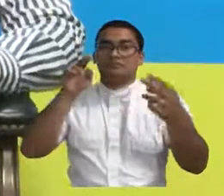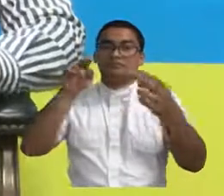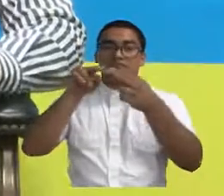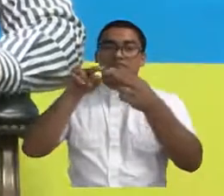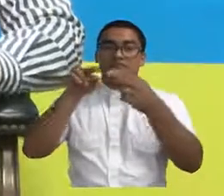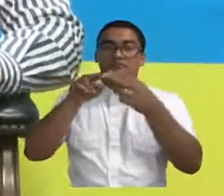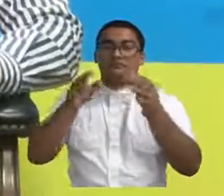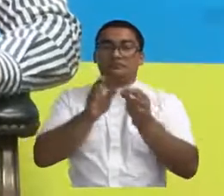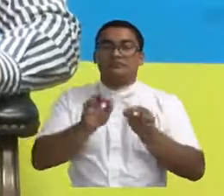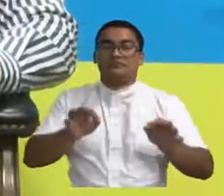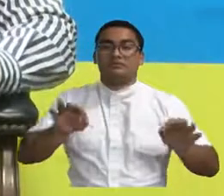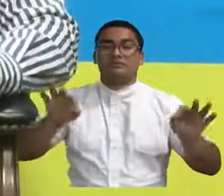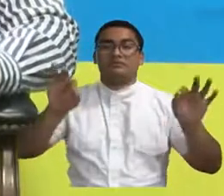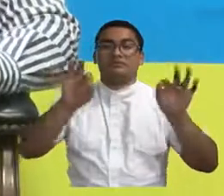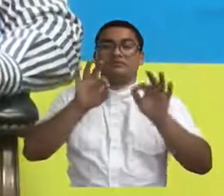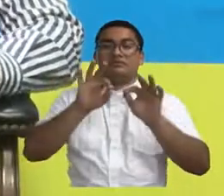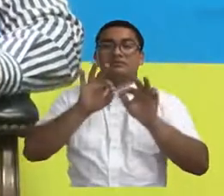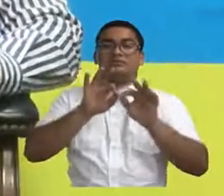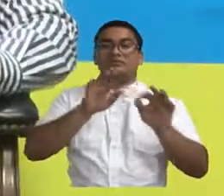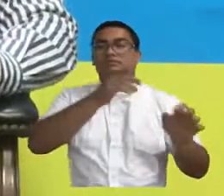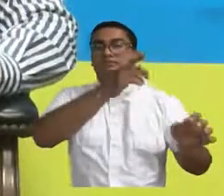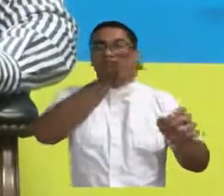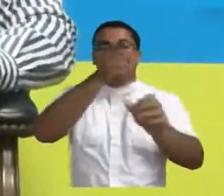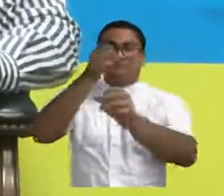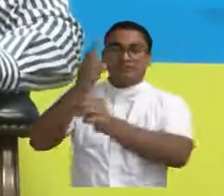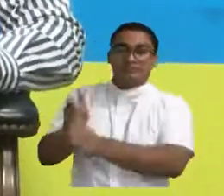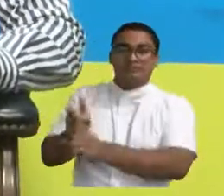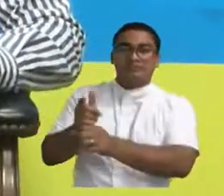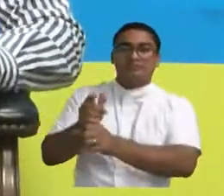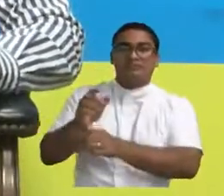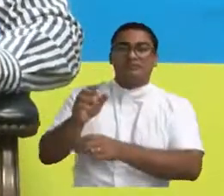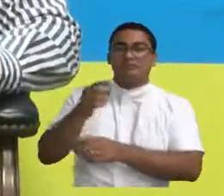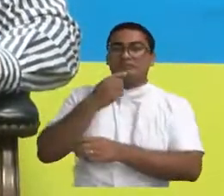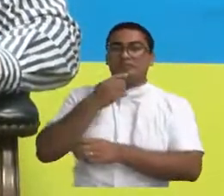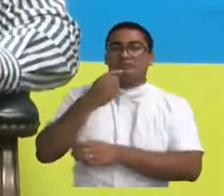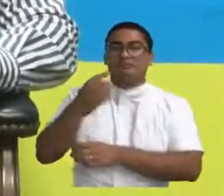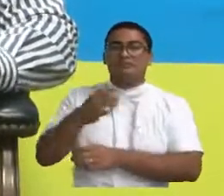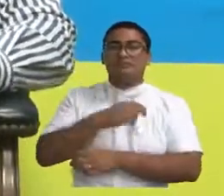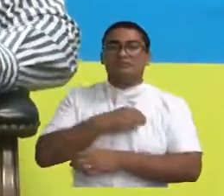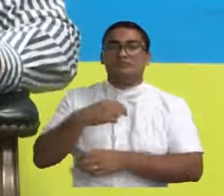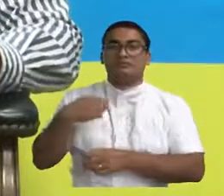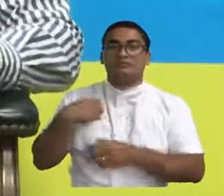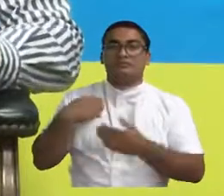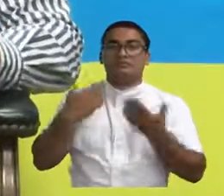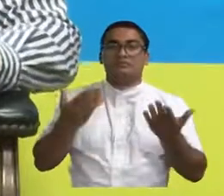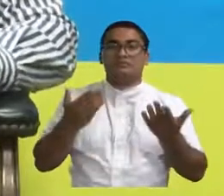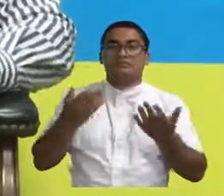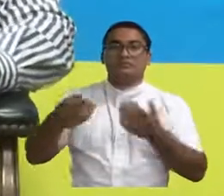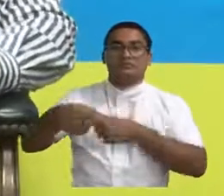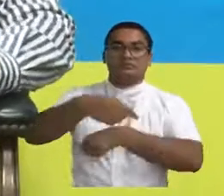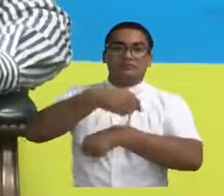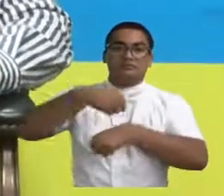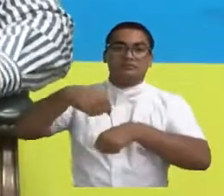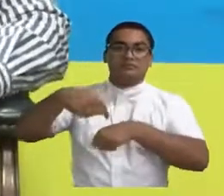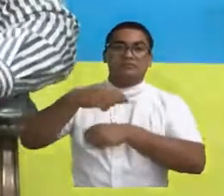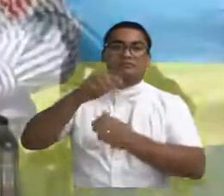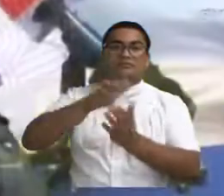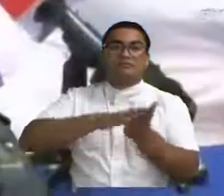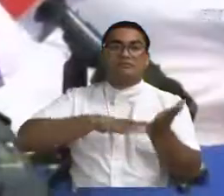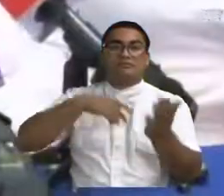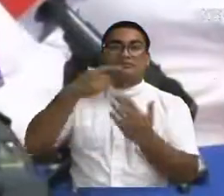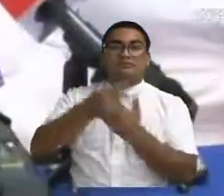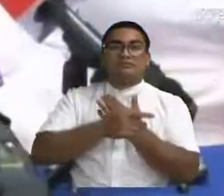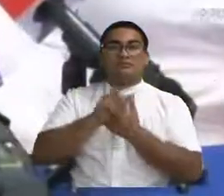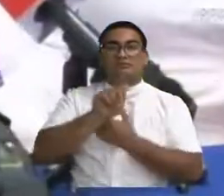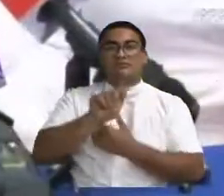importante. Trasladamos la señal hasta el máster para esta última hora que tenemos en nuestra programación del canal